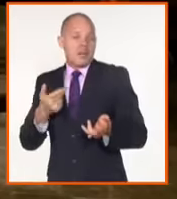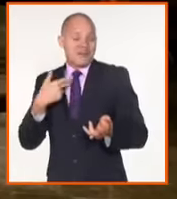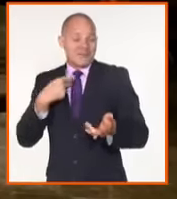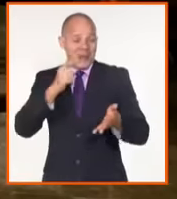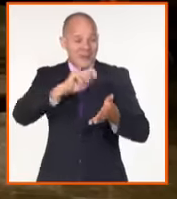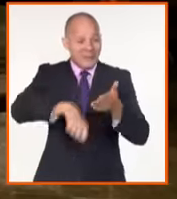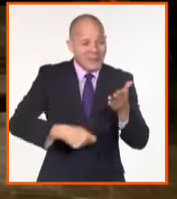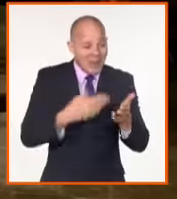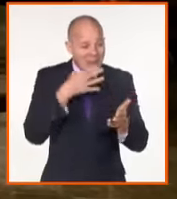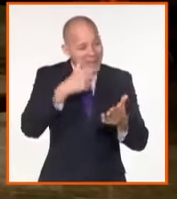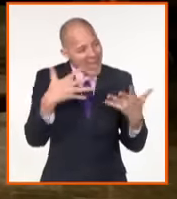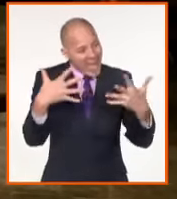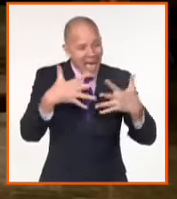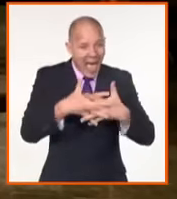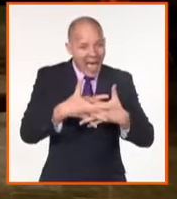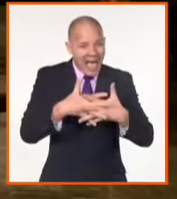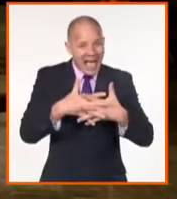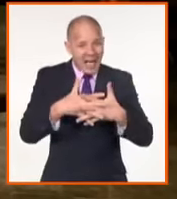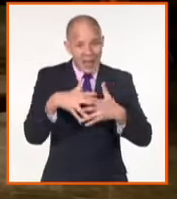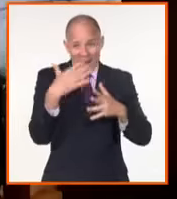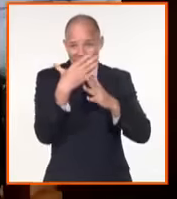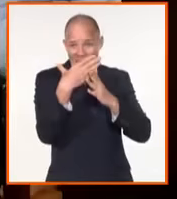que no ejecute